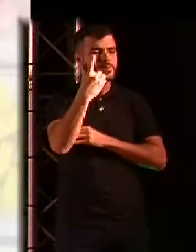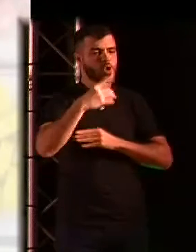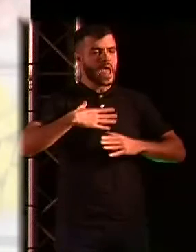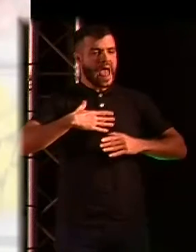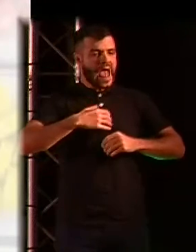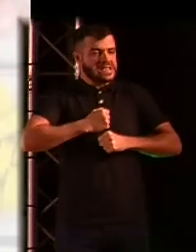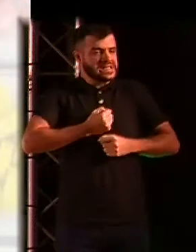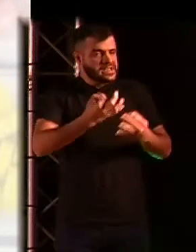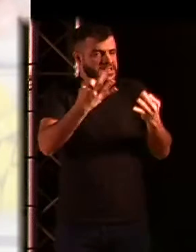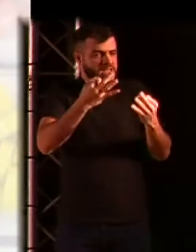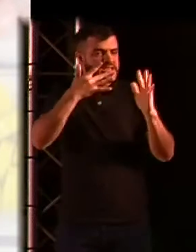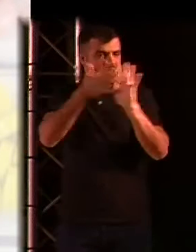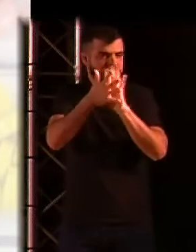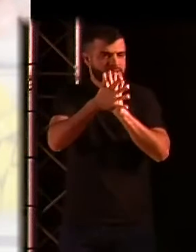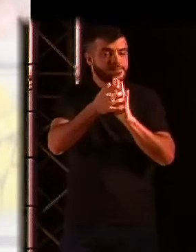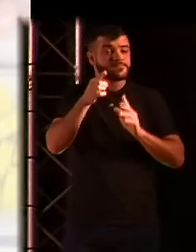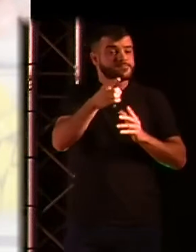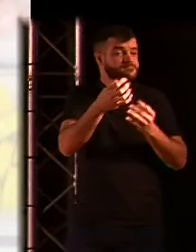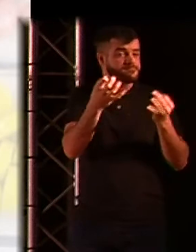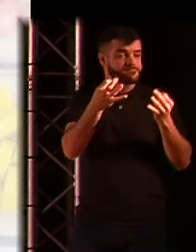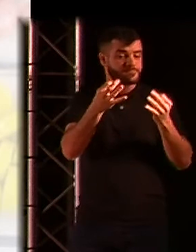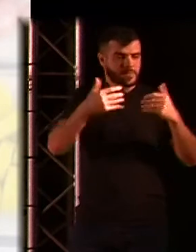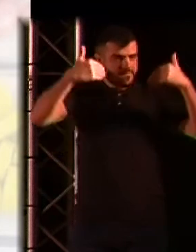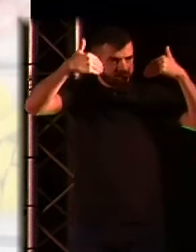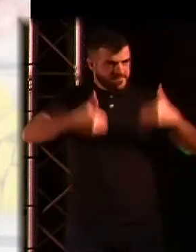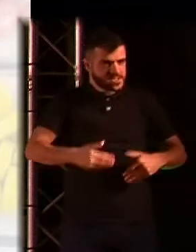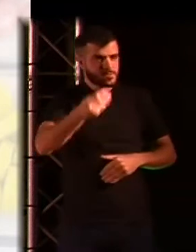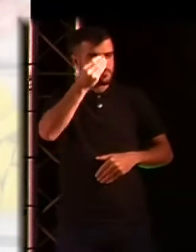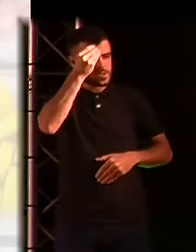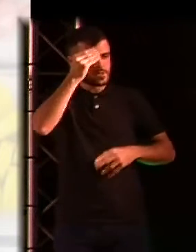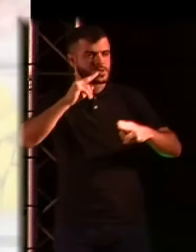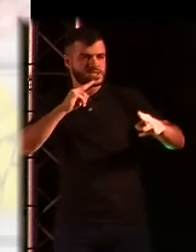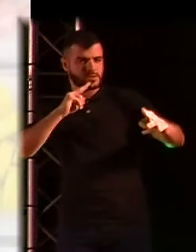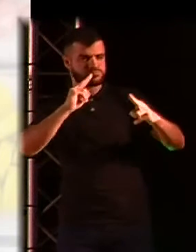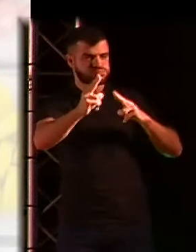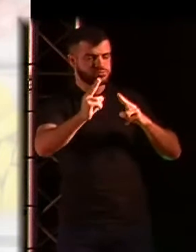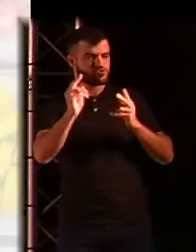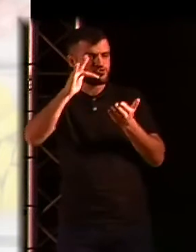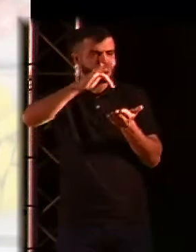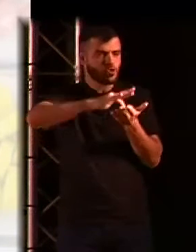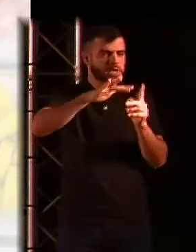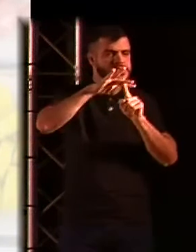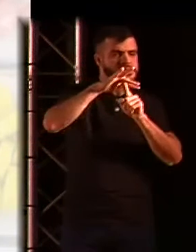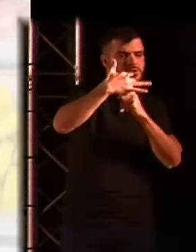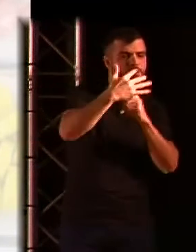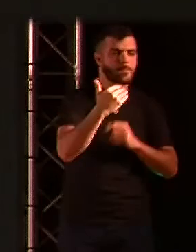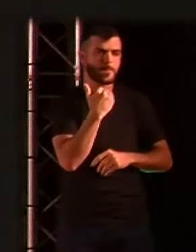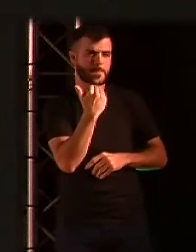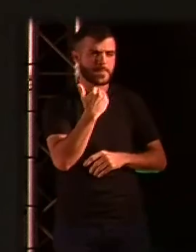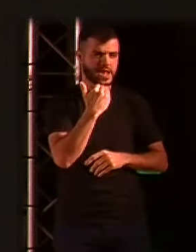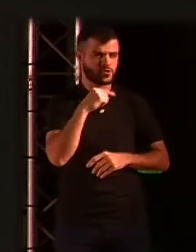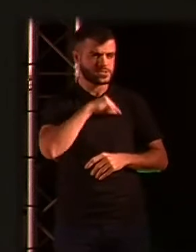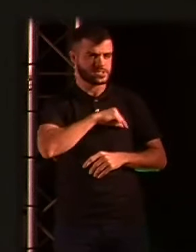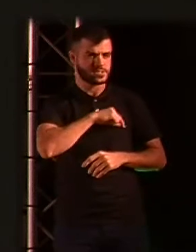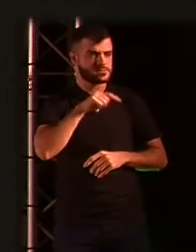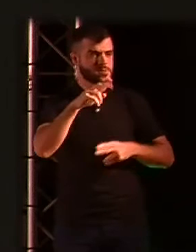ansiedad. La ansiedad es la respuesta física y mental que se produce ante situaciones de peligro. Es